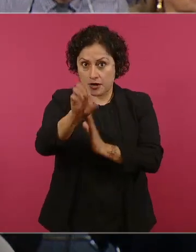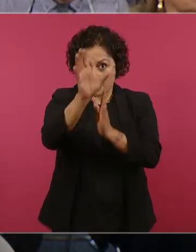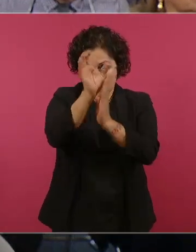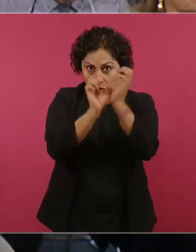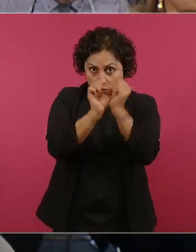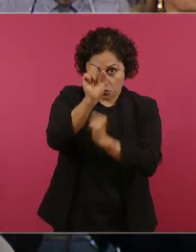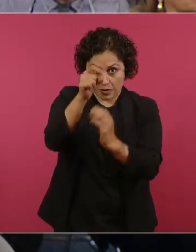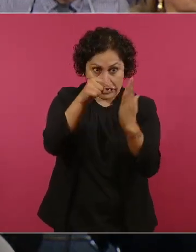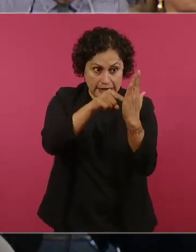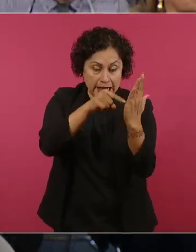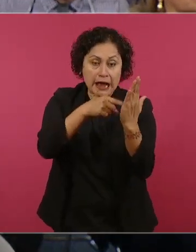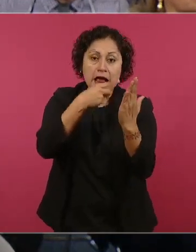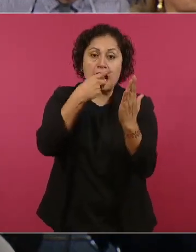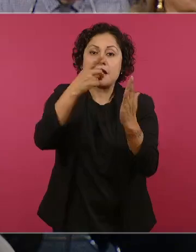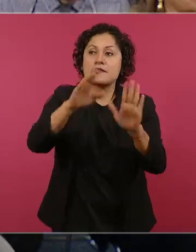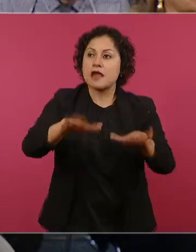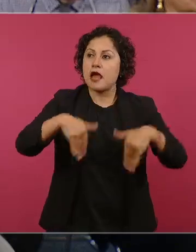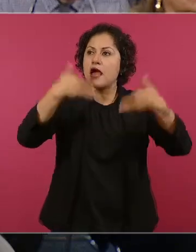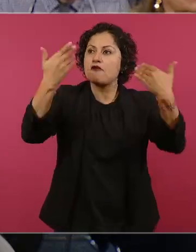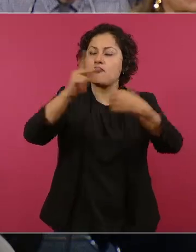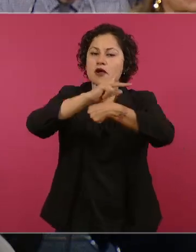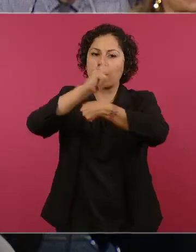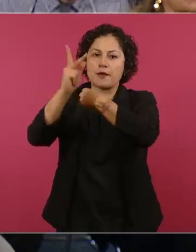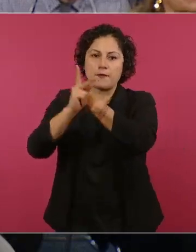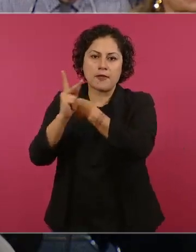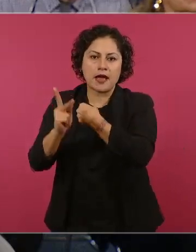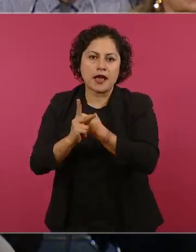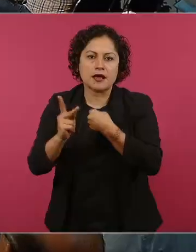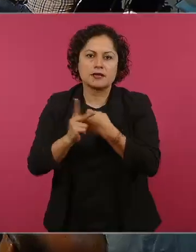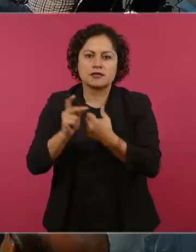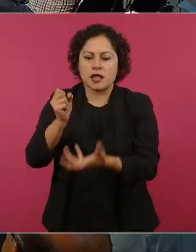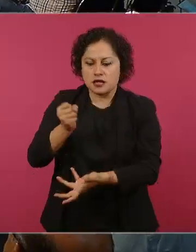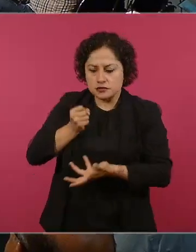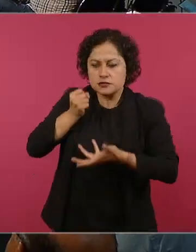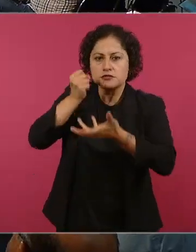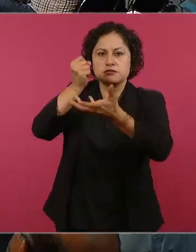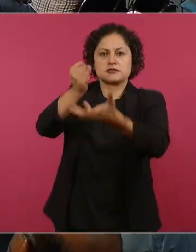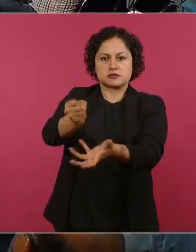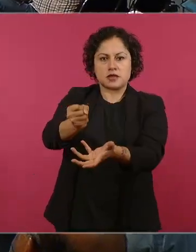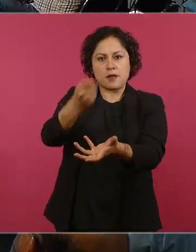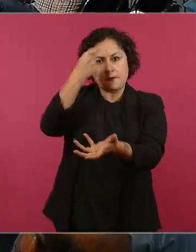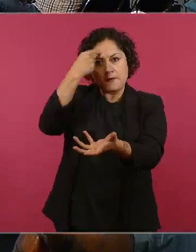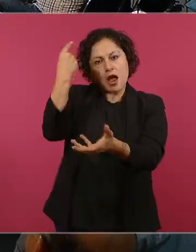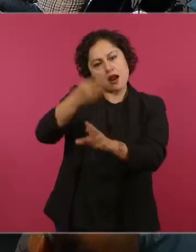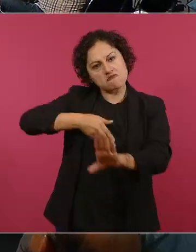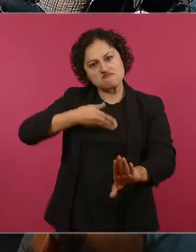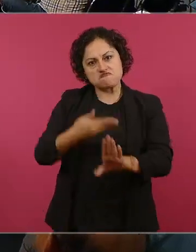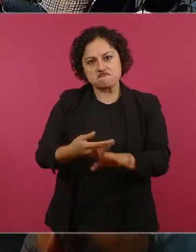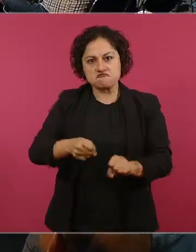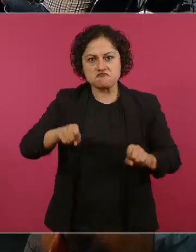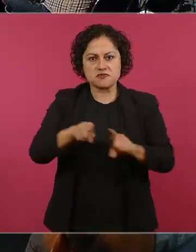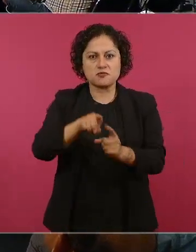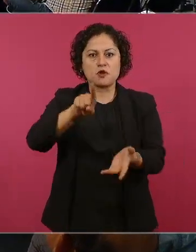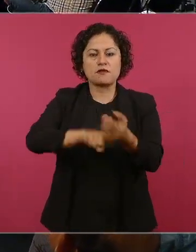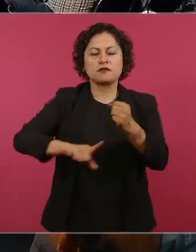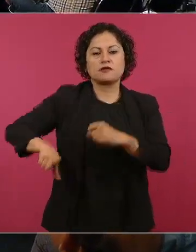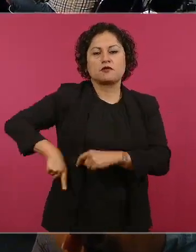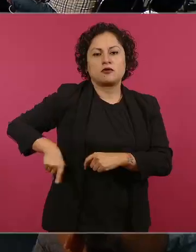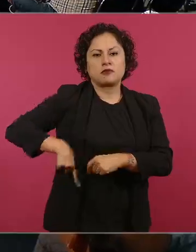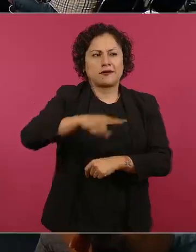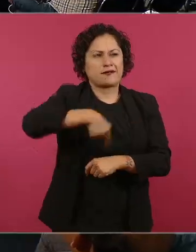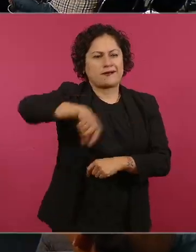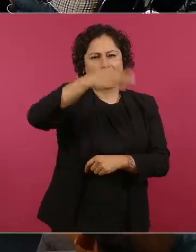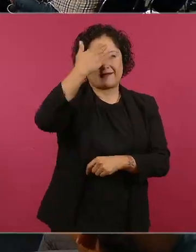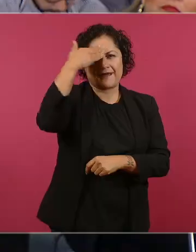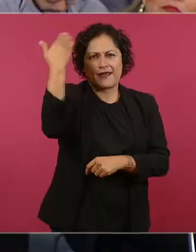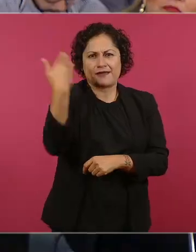con fines políticos. Ya para nadie es un secreto que Mexicanos contra la Corrupción e Impunidad pues no tiene el interés legítimo de defender al